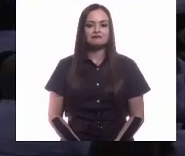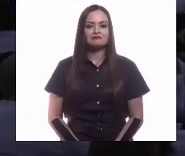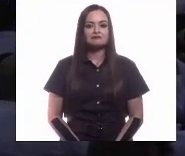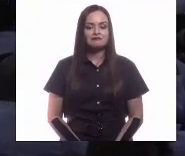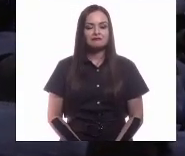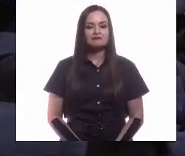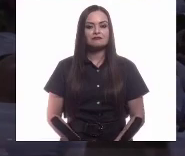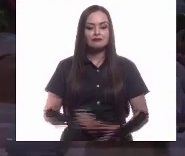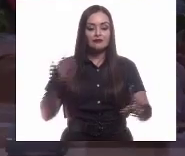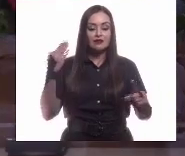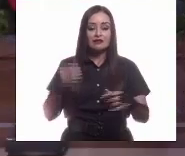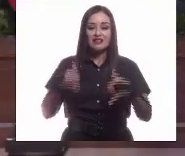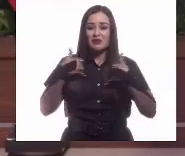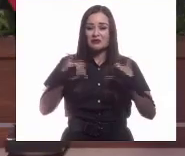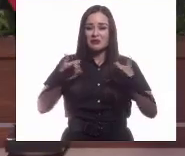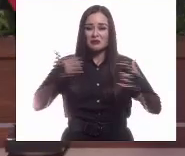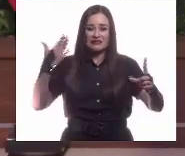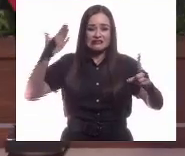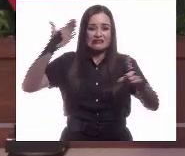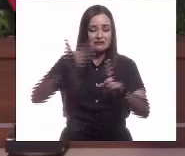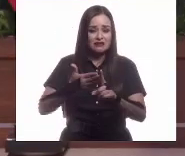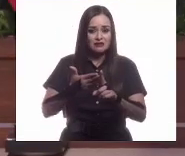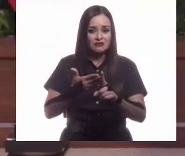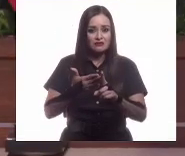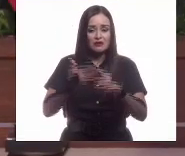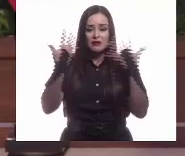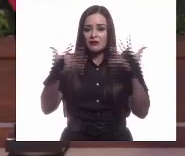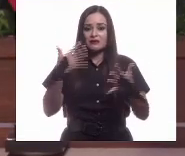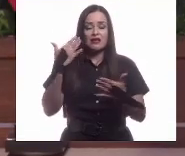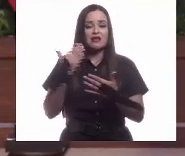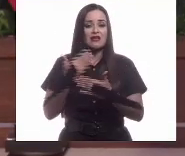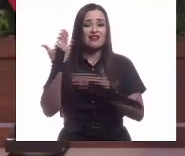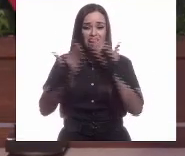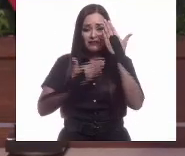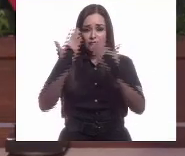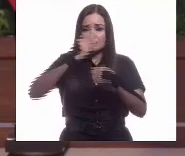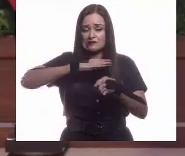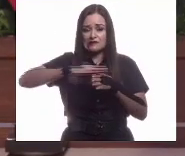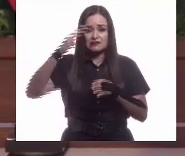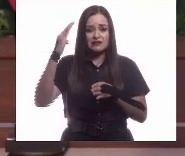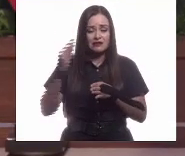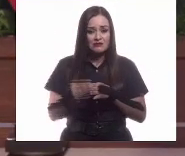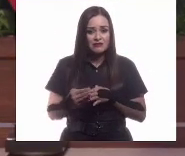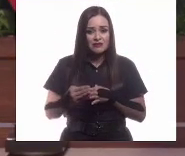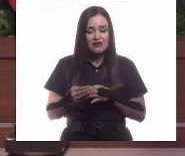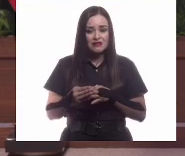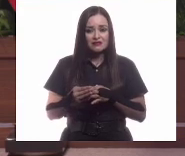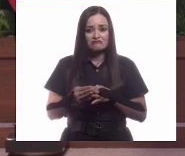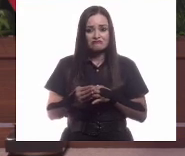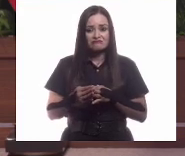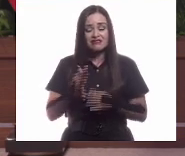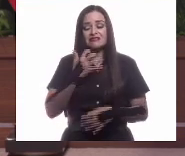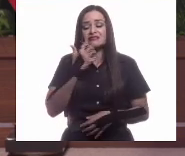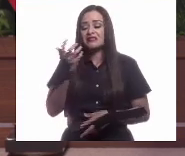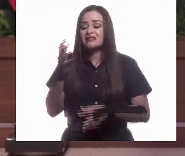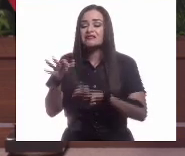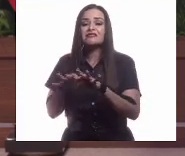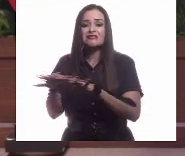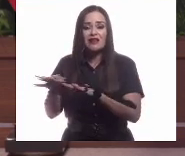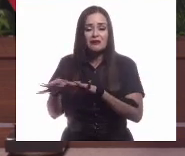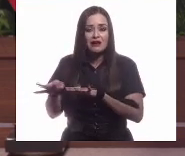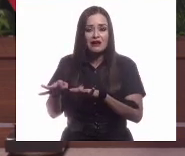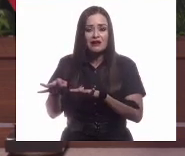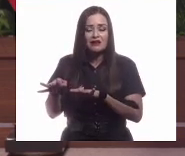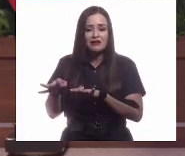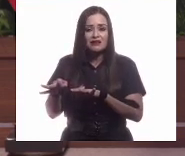El gran reto de los jóvenes al concluir sus estudios es contar con oportunidades de empleo o con